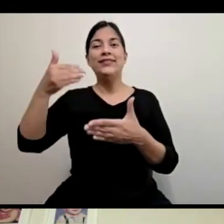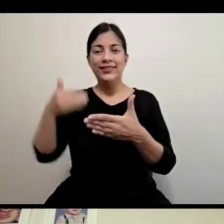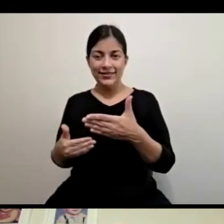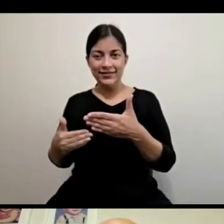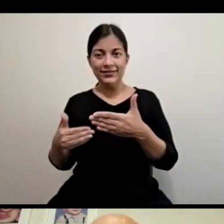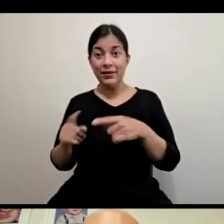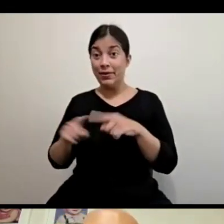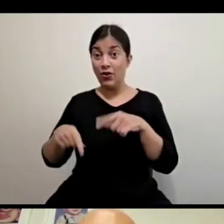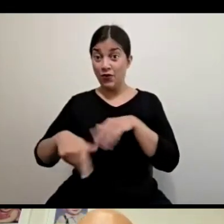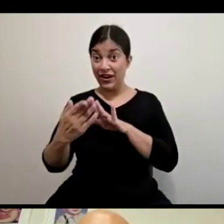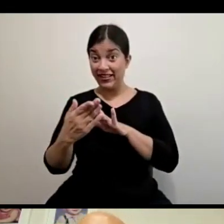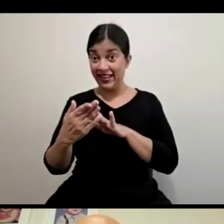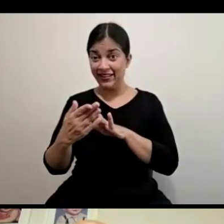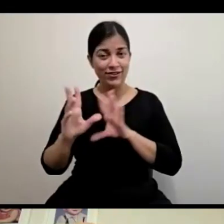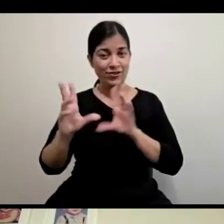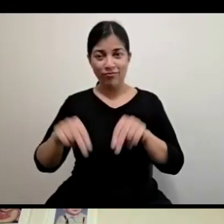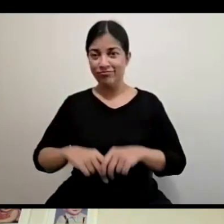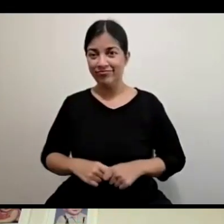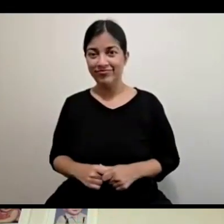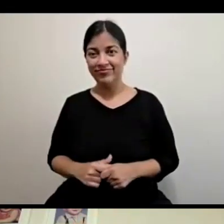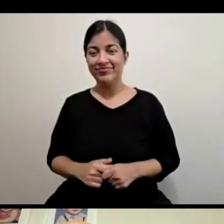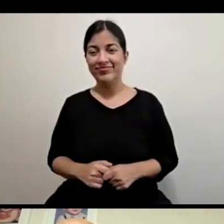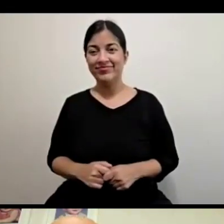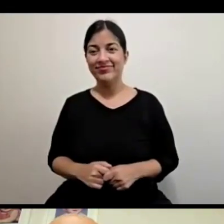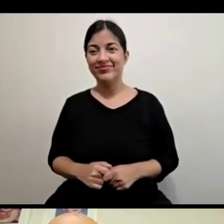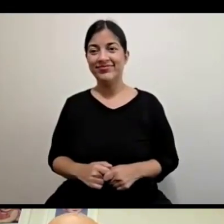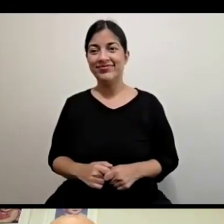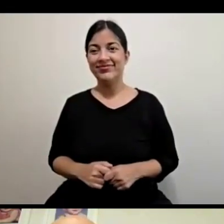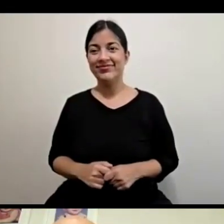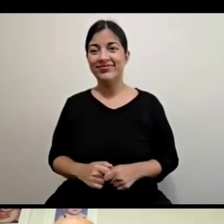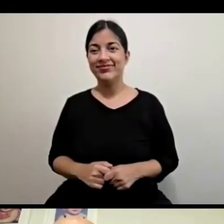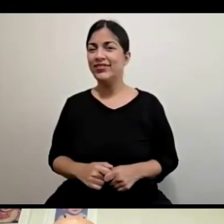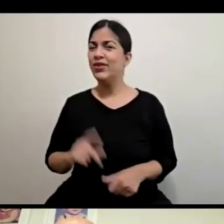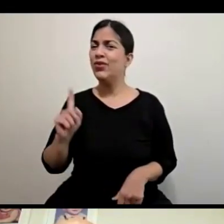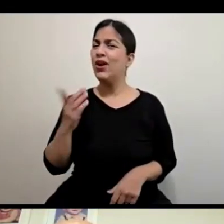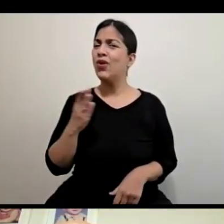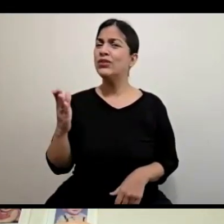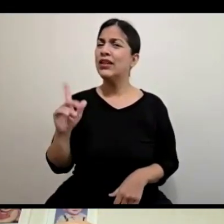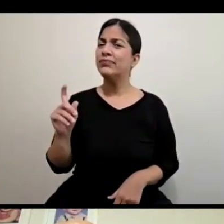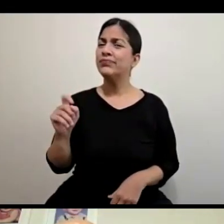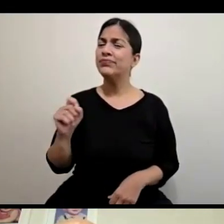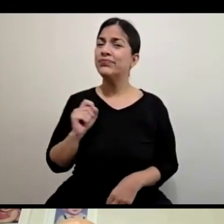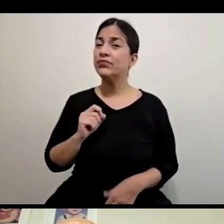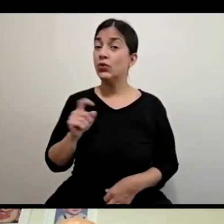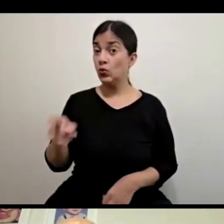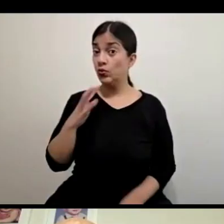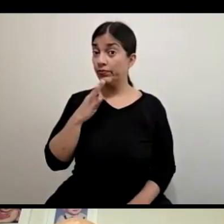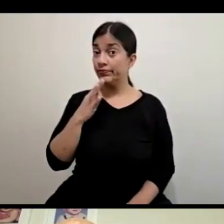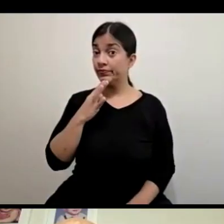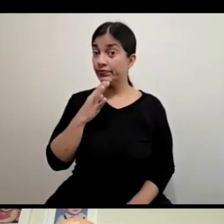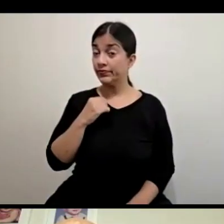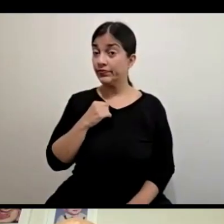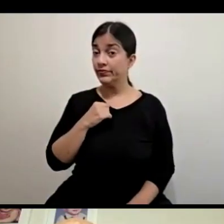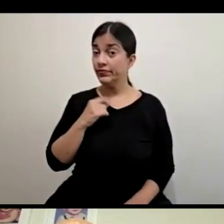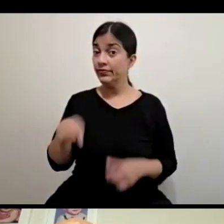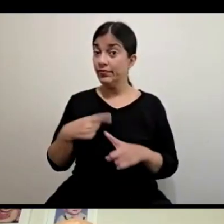frente a bastidores, para. Wow. Mira, y una cosa, Checo, cuando estabas hablando del